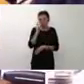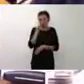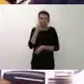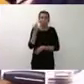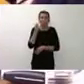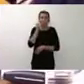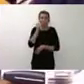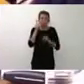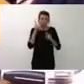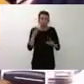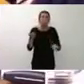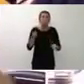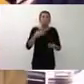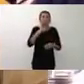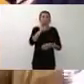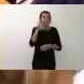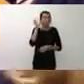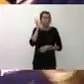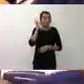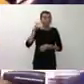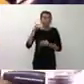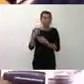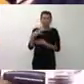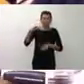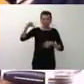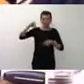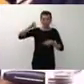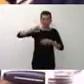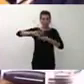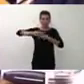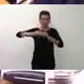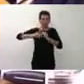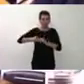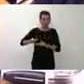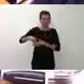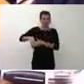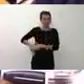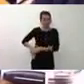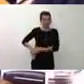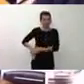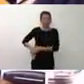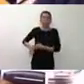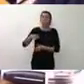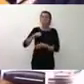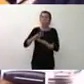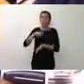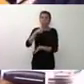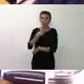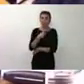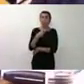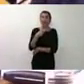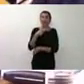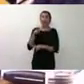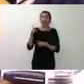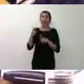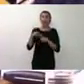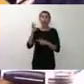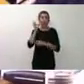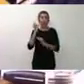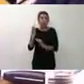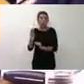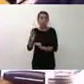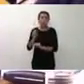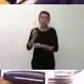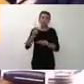carta, se la metía en el delantal negro y decía, tu tío y tus primos están bien, que tienen ganas de